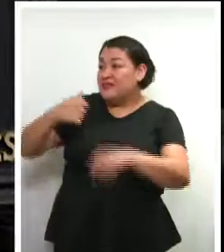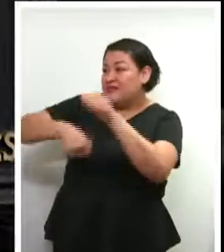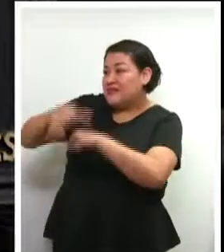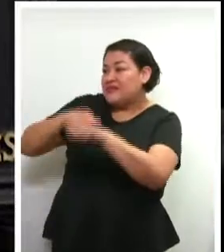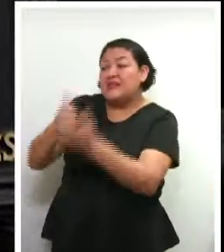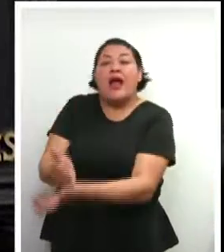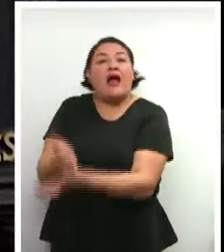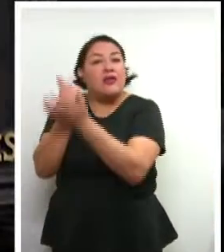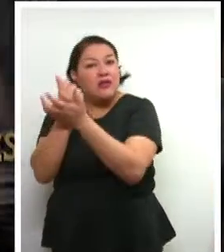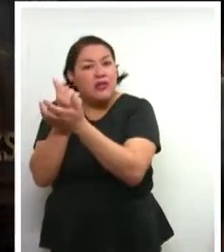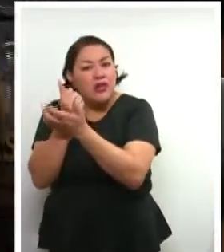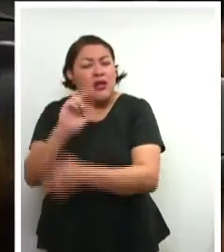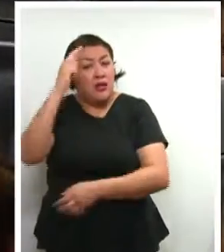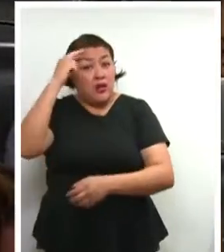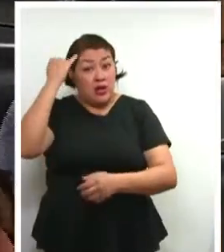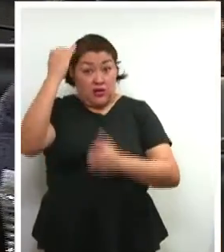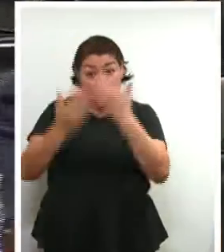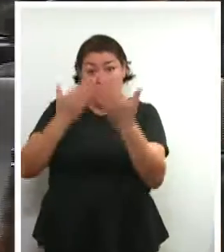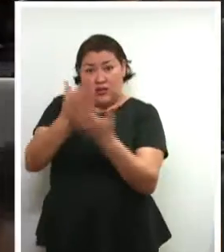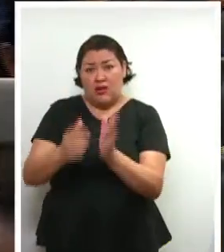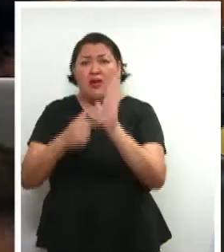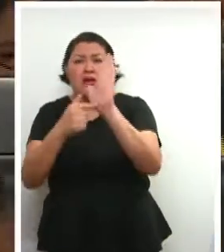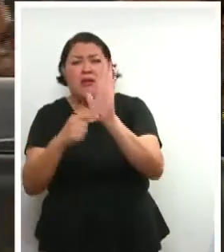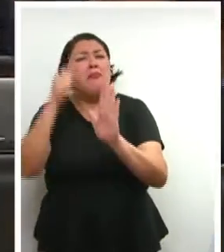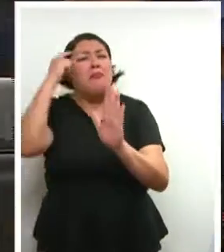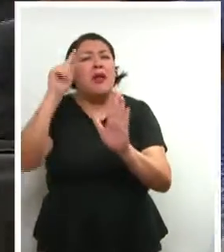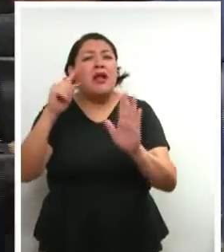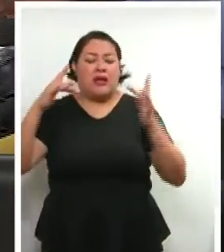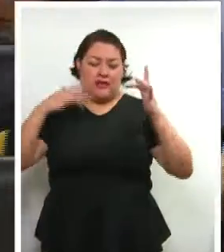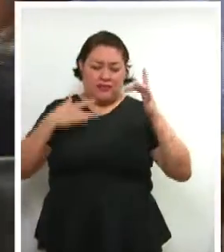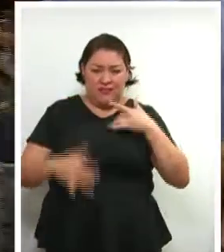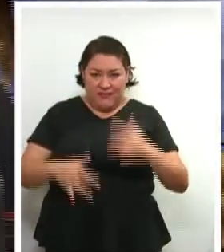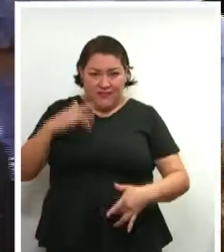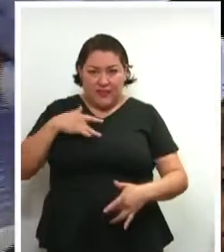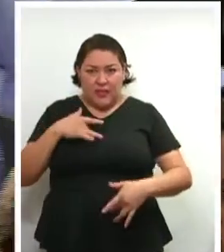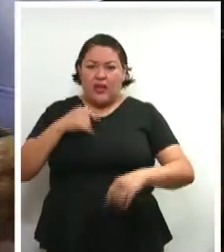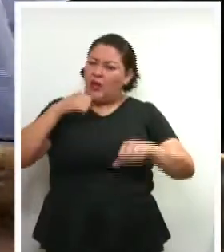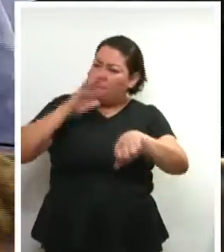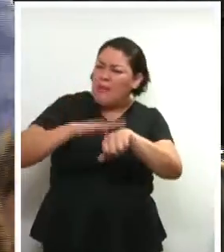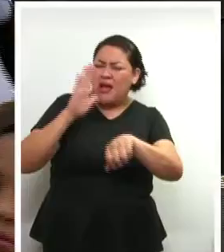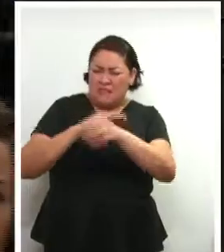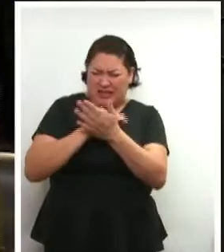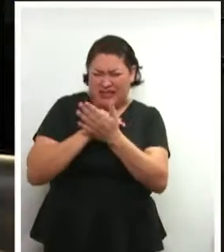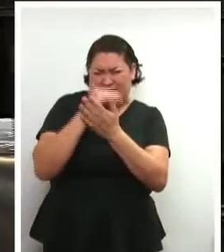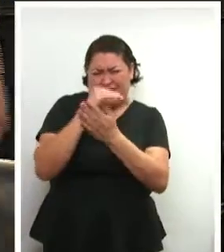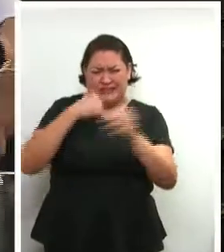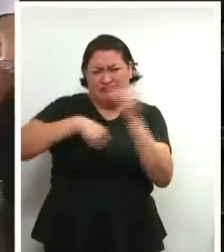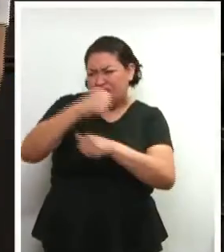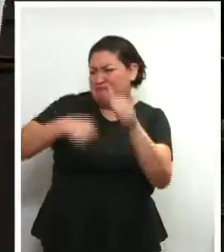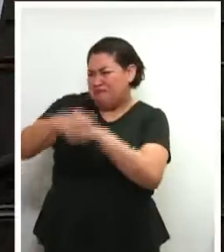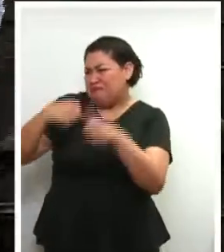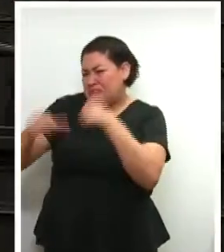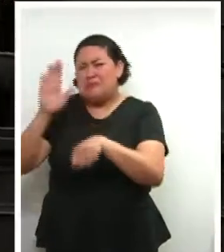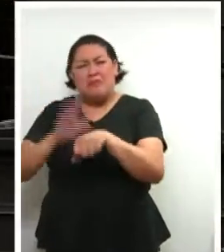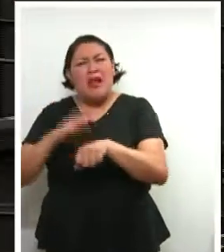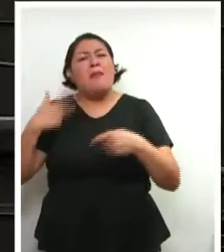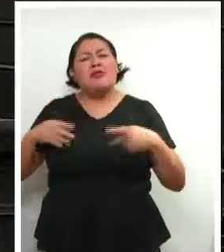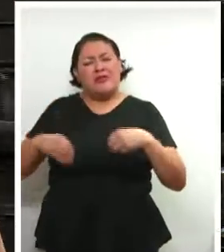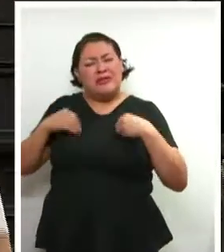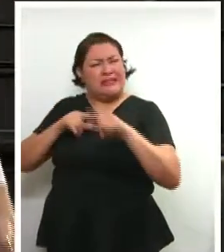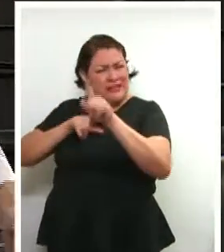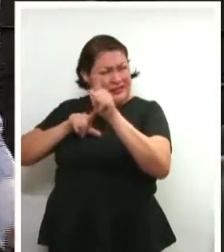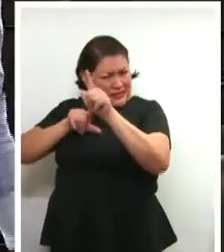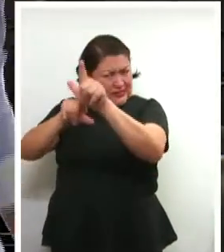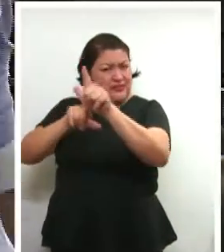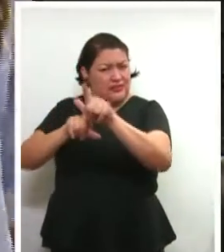central de la reforma es incrementar la donación de órganos, tejidos y células de la Ciudad de México. Consideramos como una responsabilidad de nosotros como